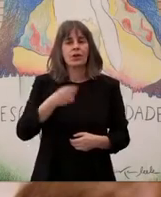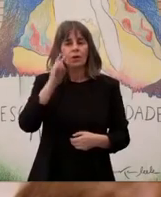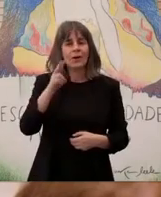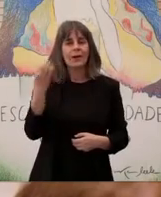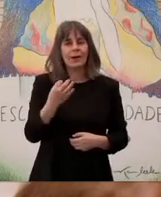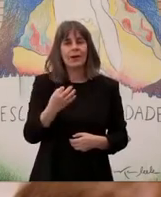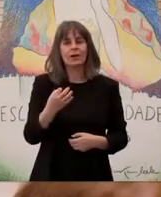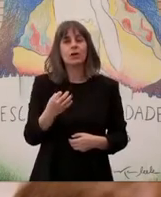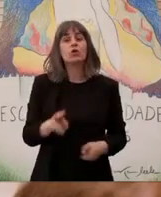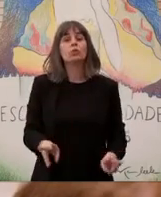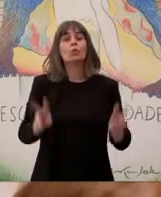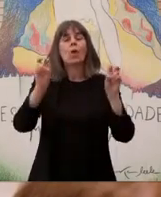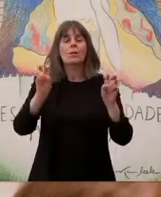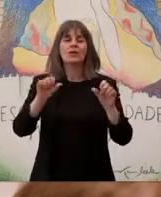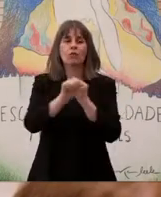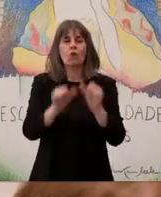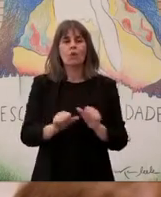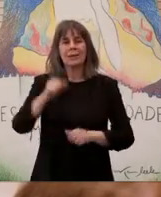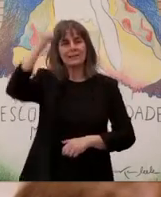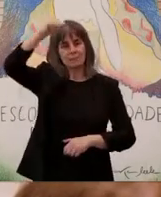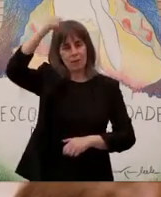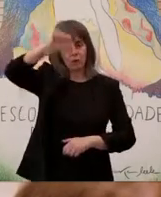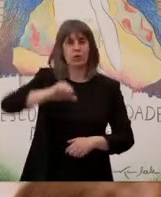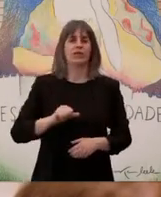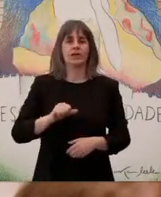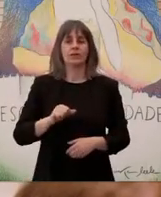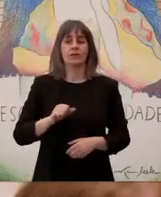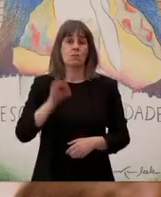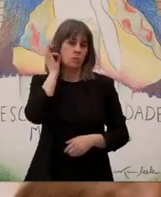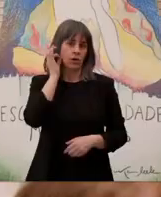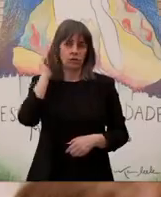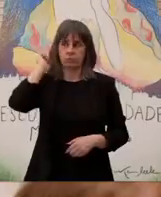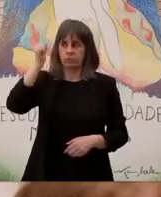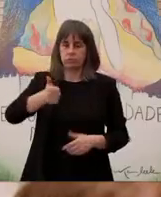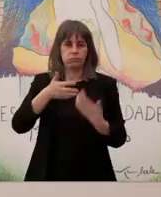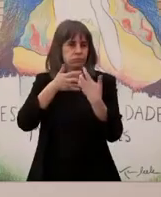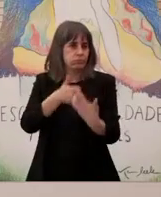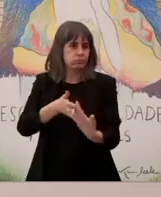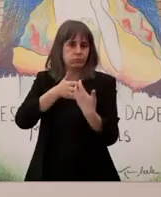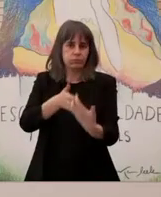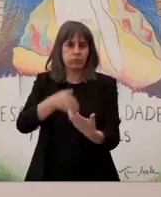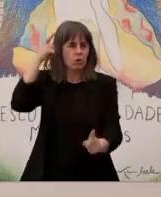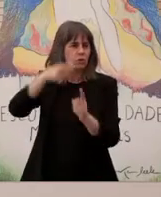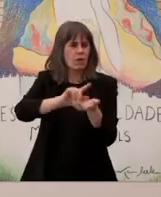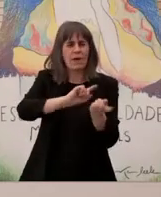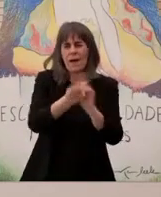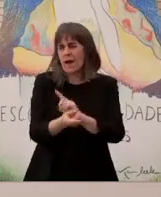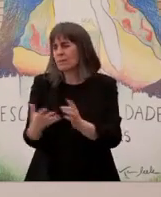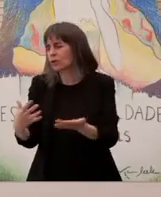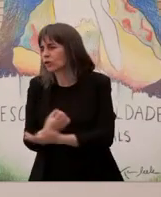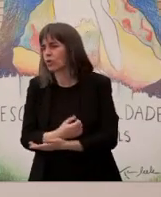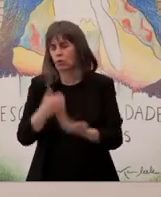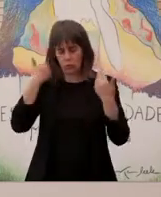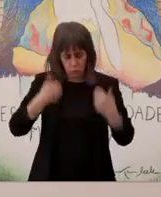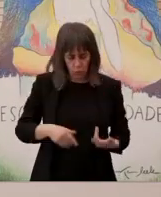nuevas masculinidades Le vamos tanto peleando por mudar todo mudarnos a